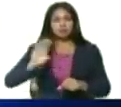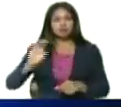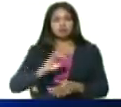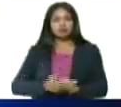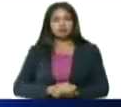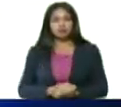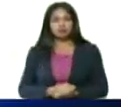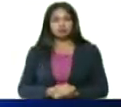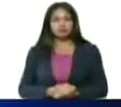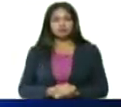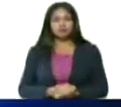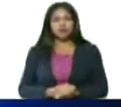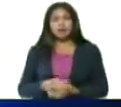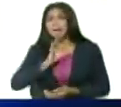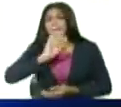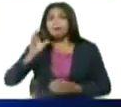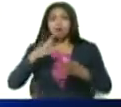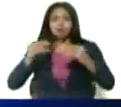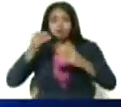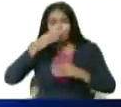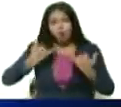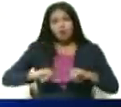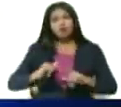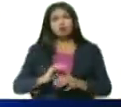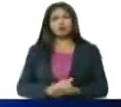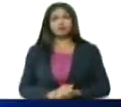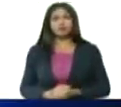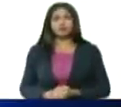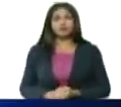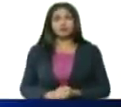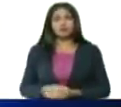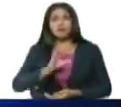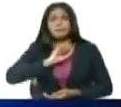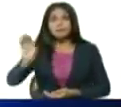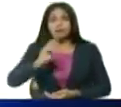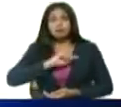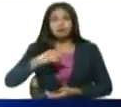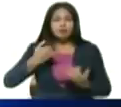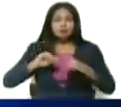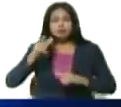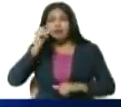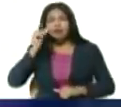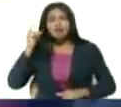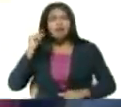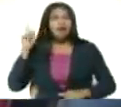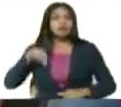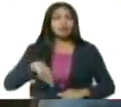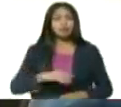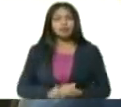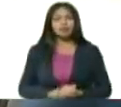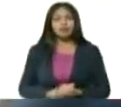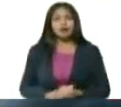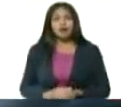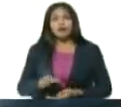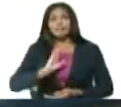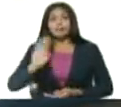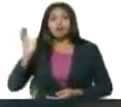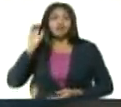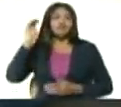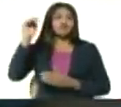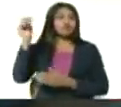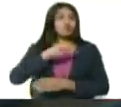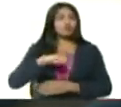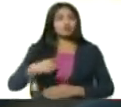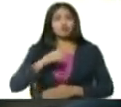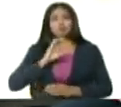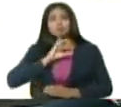patria. Patria para nuestros hijos, patria para nuestras hijas, patria para el futuro.